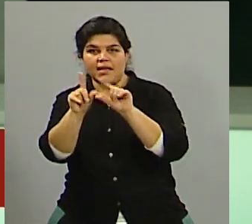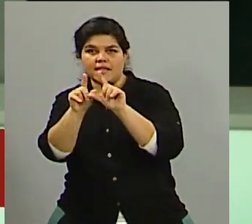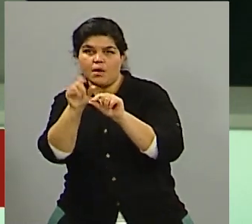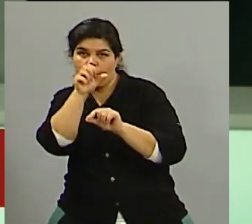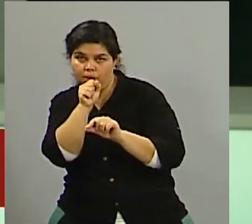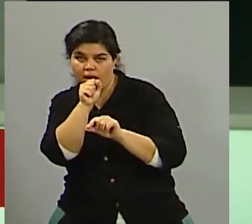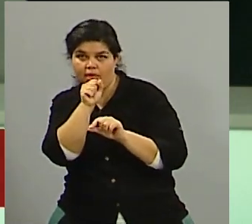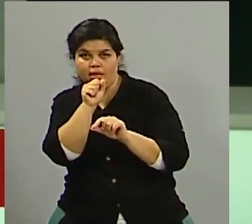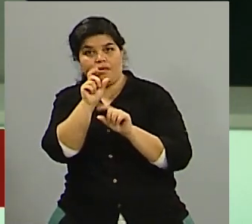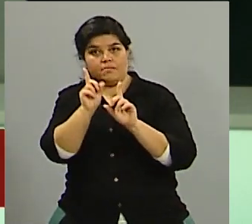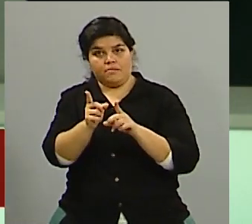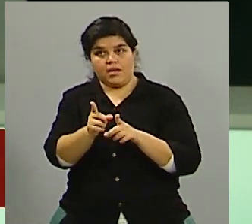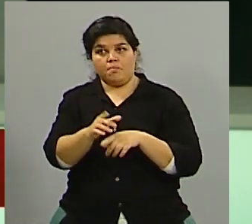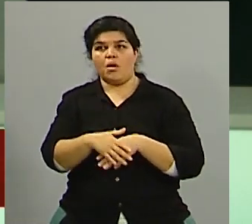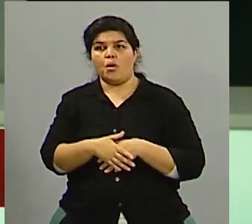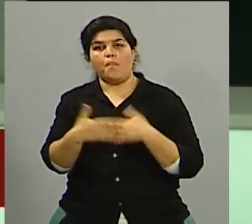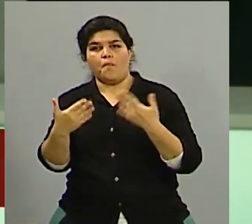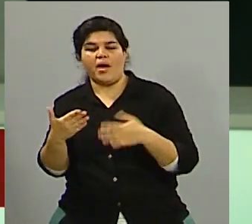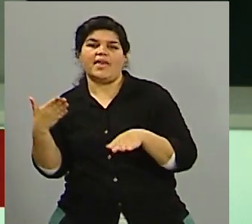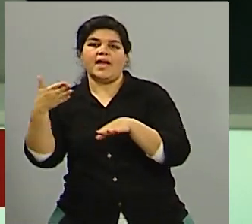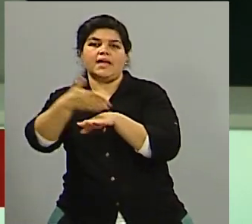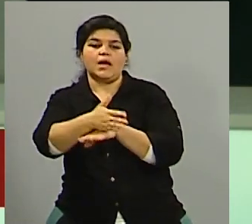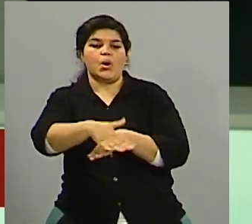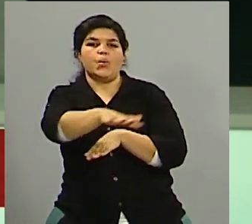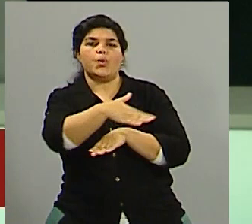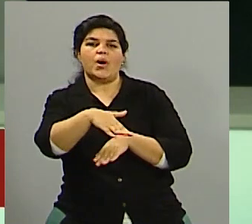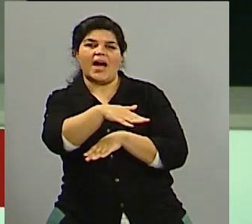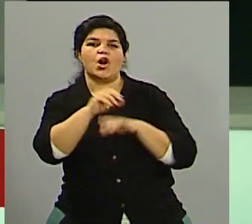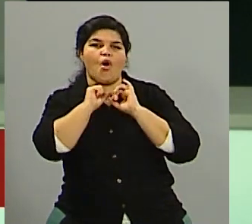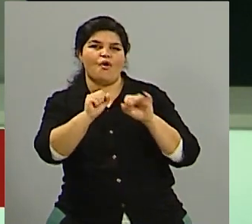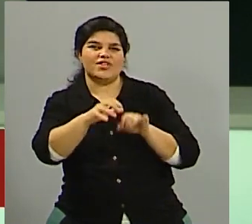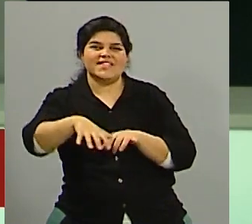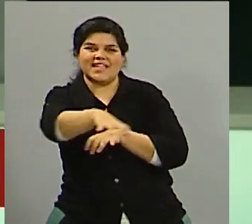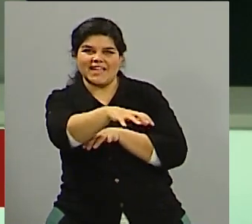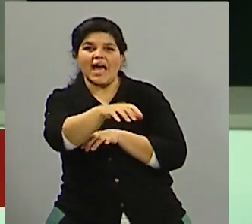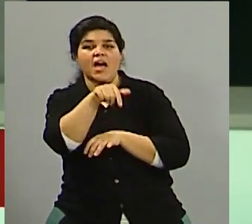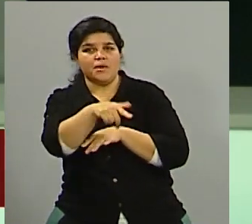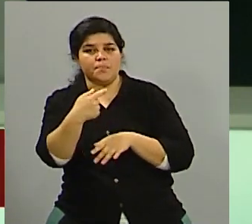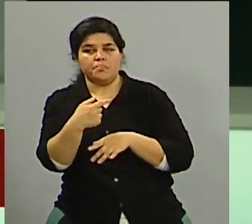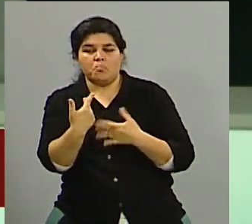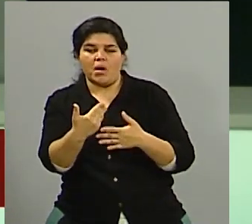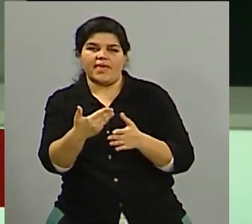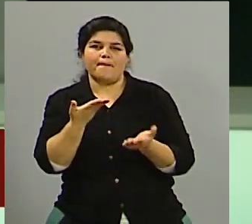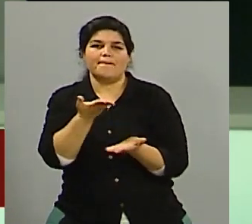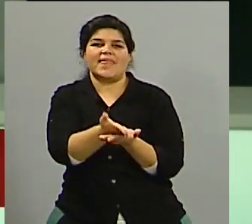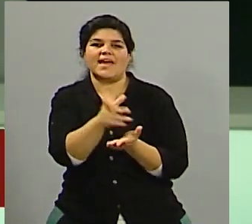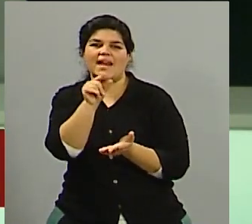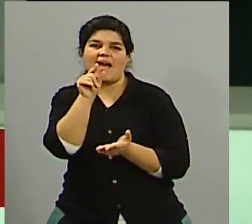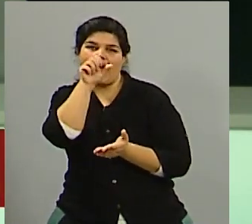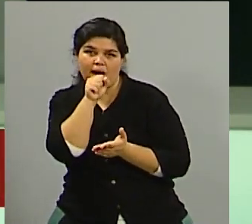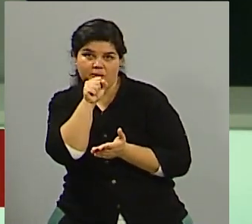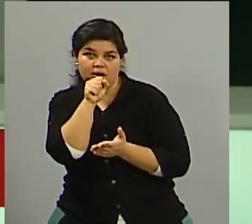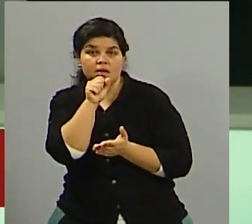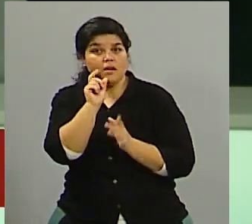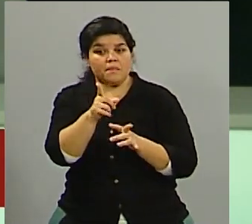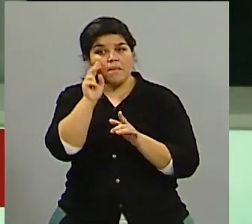pueden generar a la clave y si no, pueden ir a blanquearla en una oficina del ANSES y ahí figura, uno puede ver el historial laboral. Y ahí lo puedes tranquilo, incluso